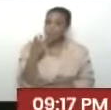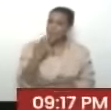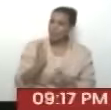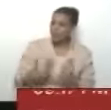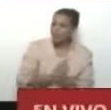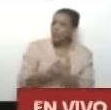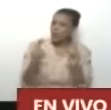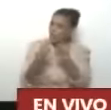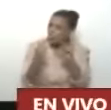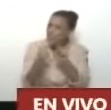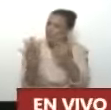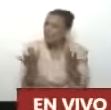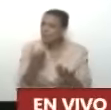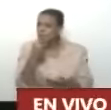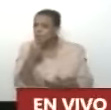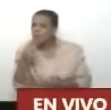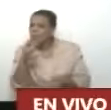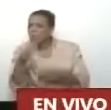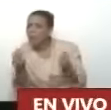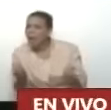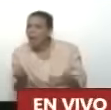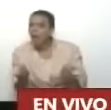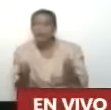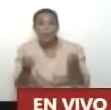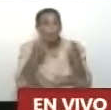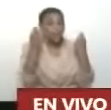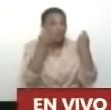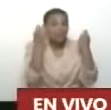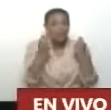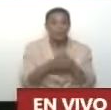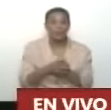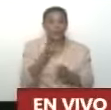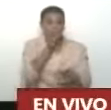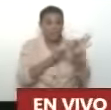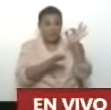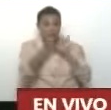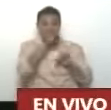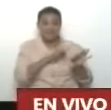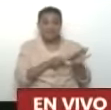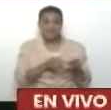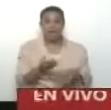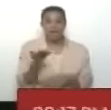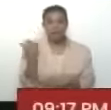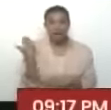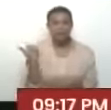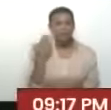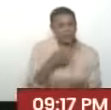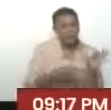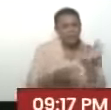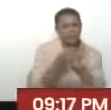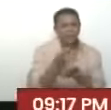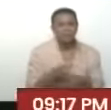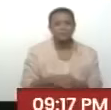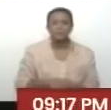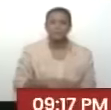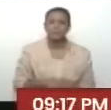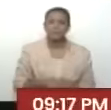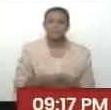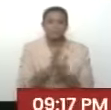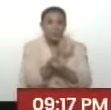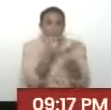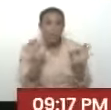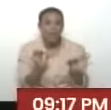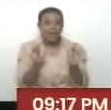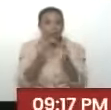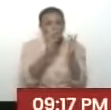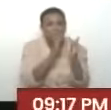Asimismo, presidente, esto ha sido una campaña, como le explicaba en el anterior segmento, que va atravesando las